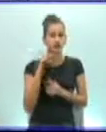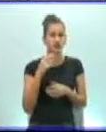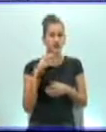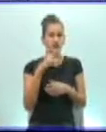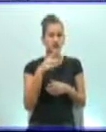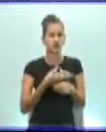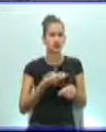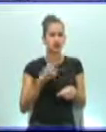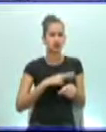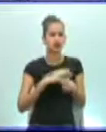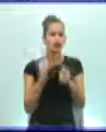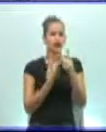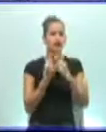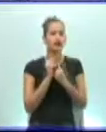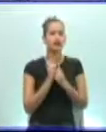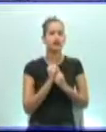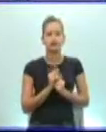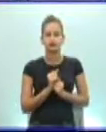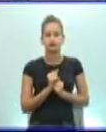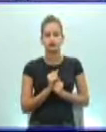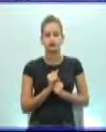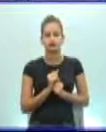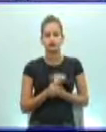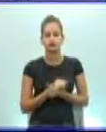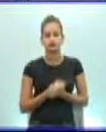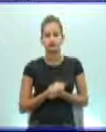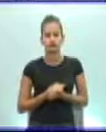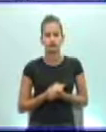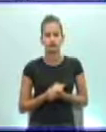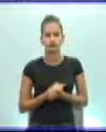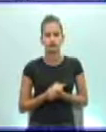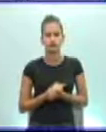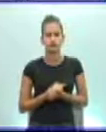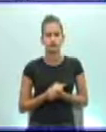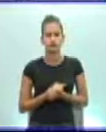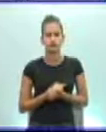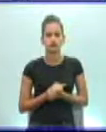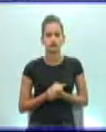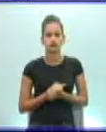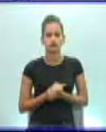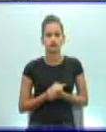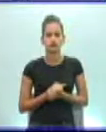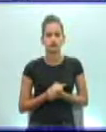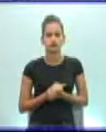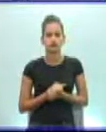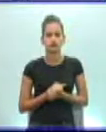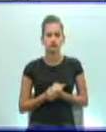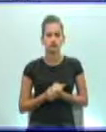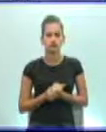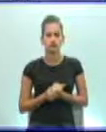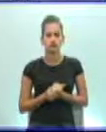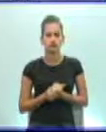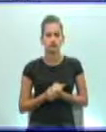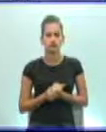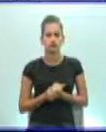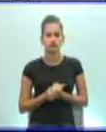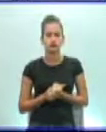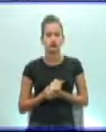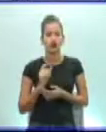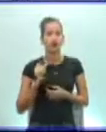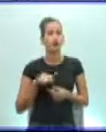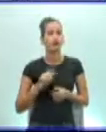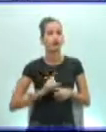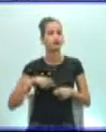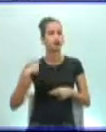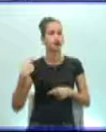reales y los números irracionales van a ser los números racionales, por supuesto. Vamos ahora, la siguiente diapositiva,